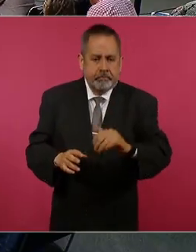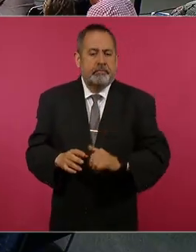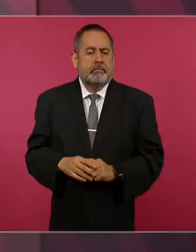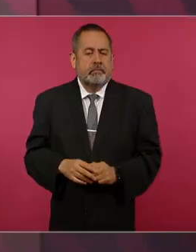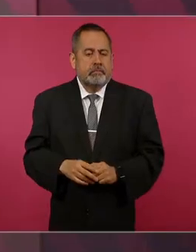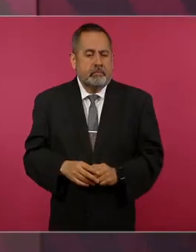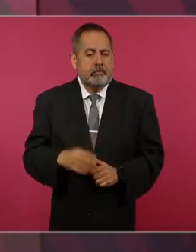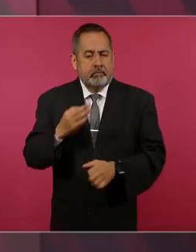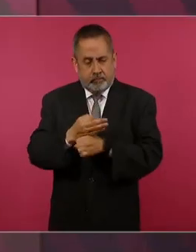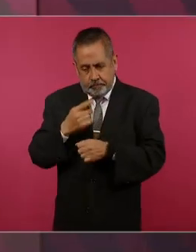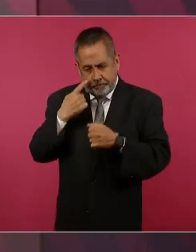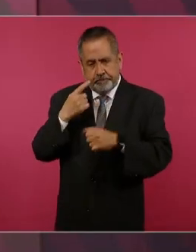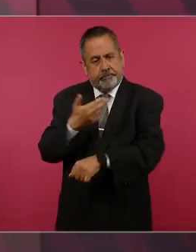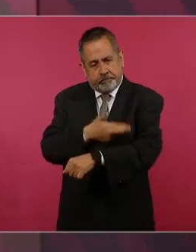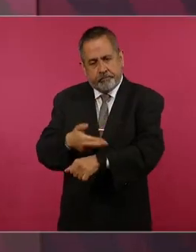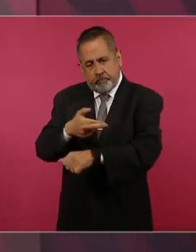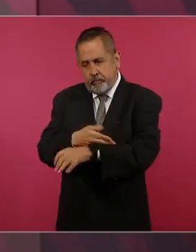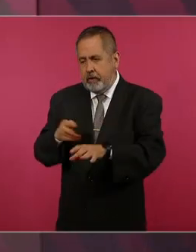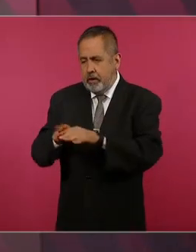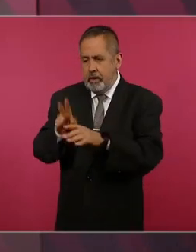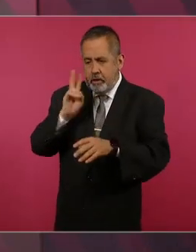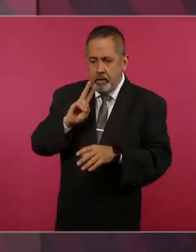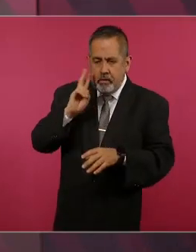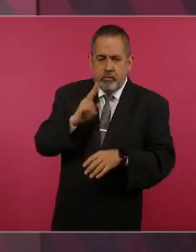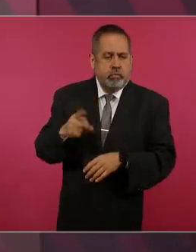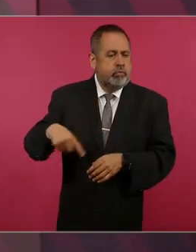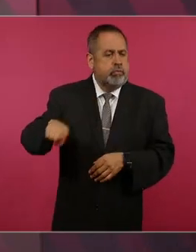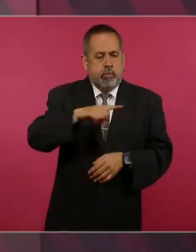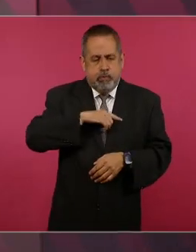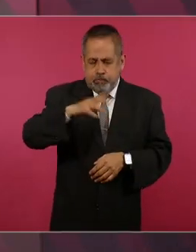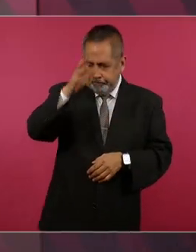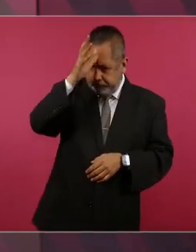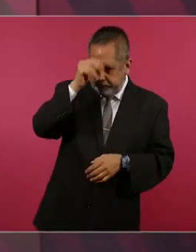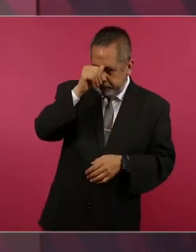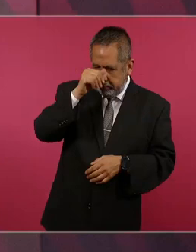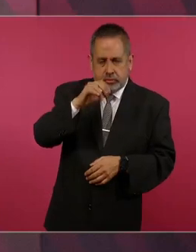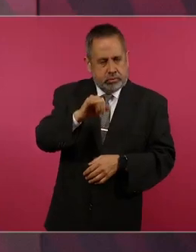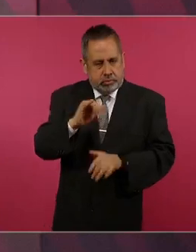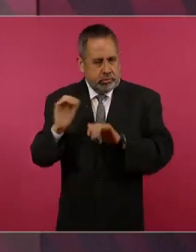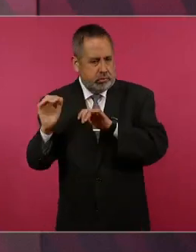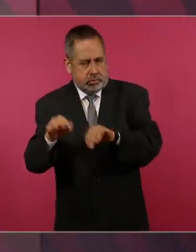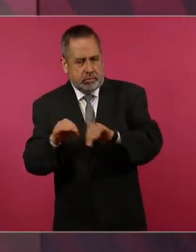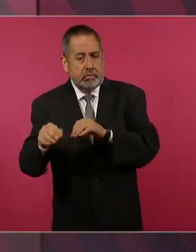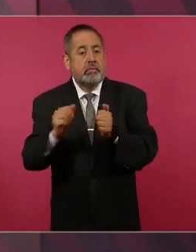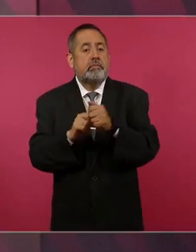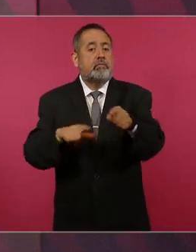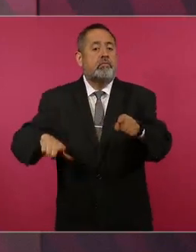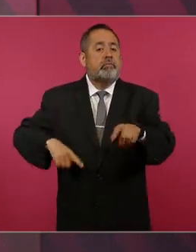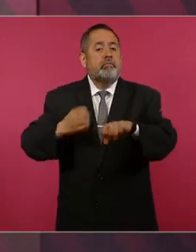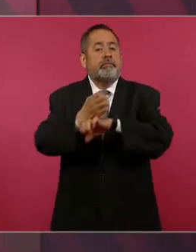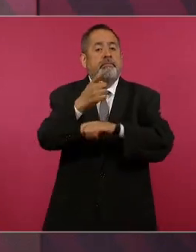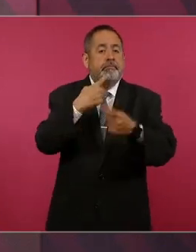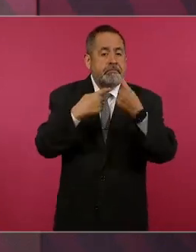estamos tratando de llegar a un acuerdo con gobiernos estatales.